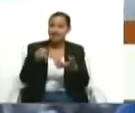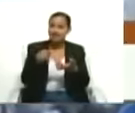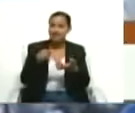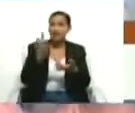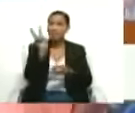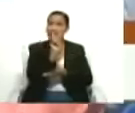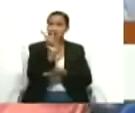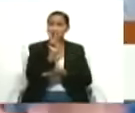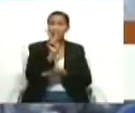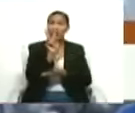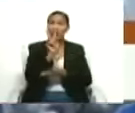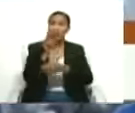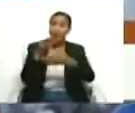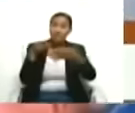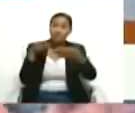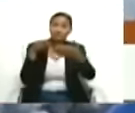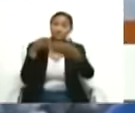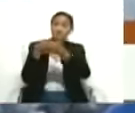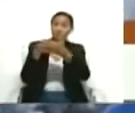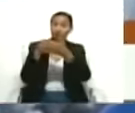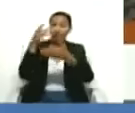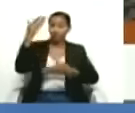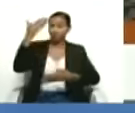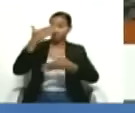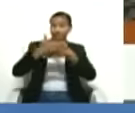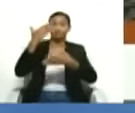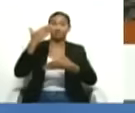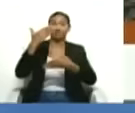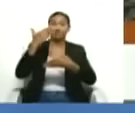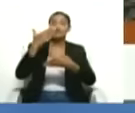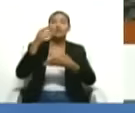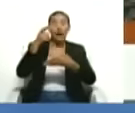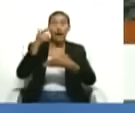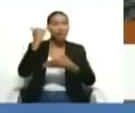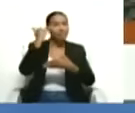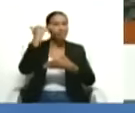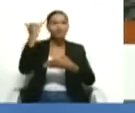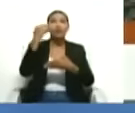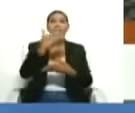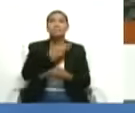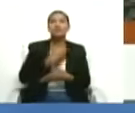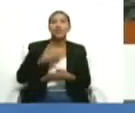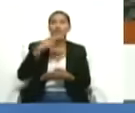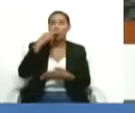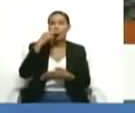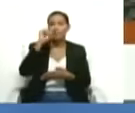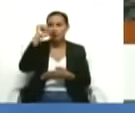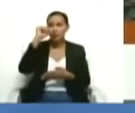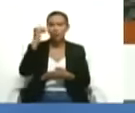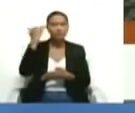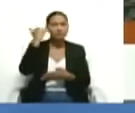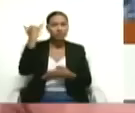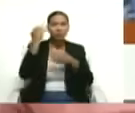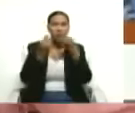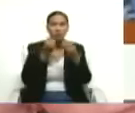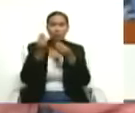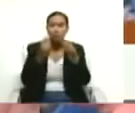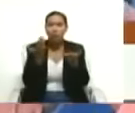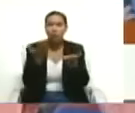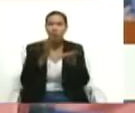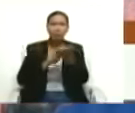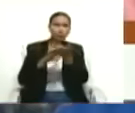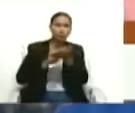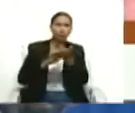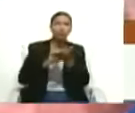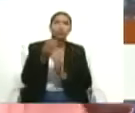criminal, el presidente Nicolás Maduro creó los CLAP a llevarle la comida a la familia a su casa. No le dijo, ve a ver cómo